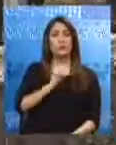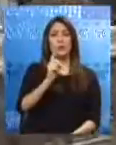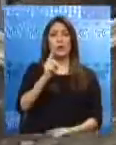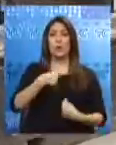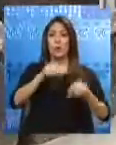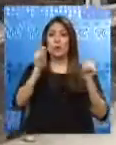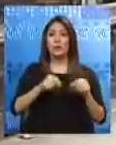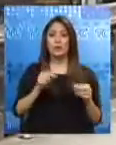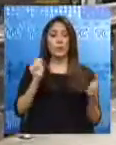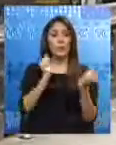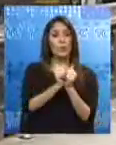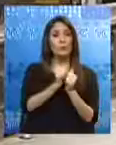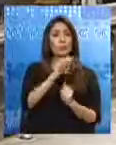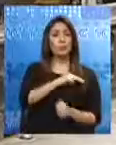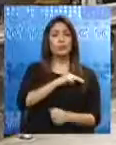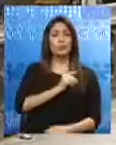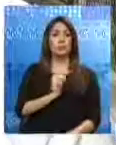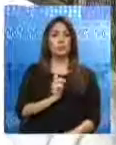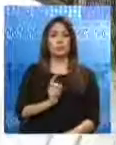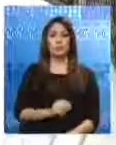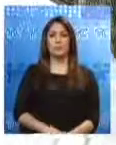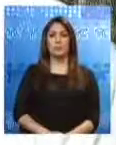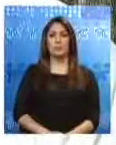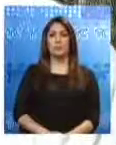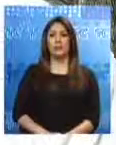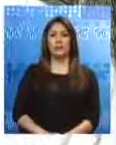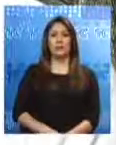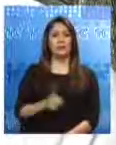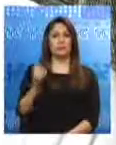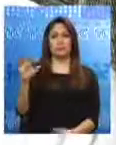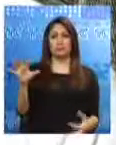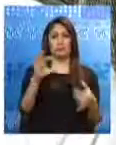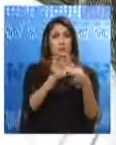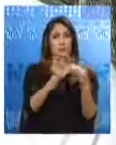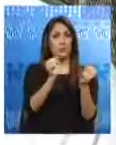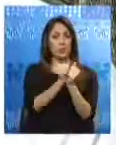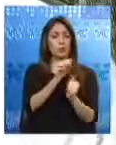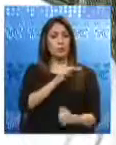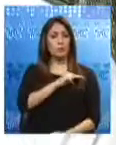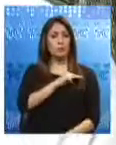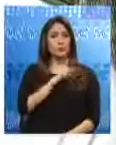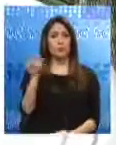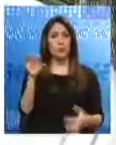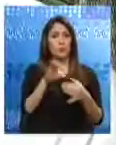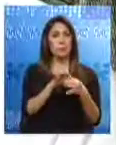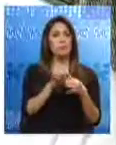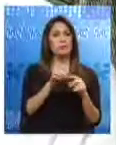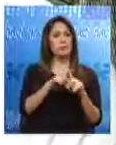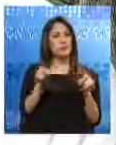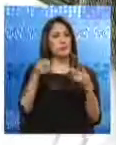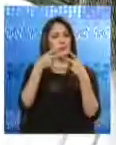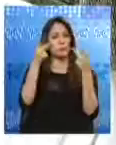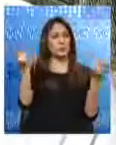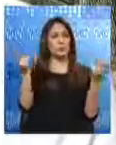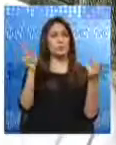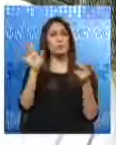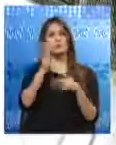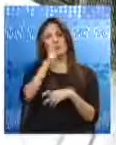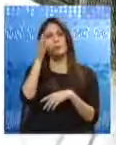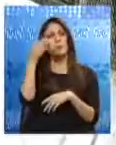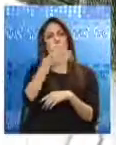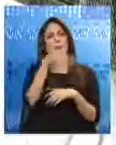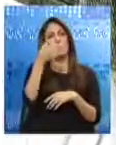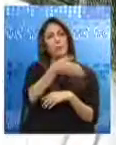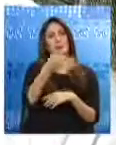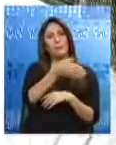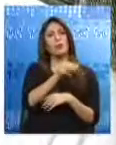contratos con la Municipalidad de Quito. Yo me entero ahora que no ha tenido relación de dependencia con el municipio, pero es público y notorio su presencia